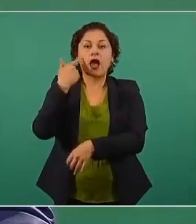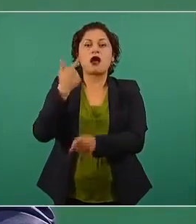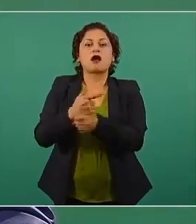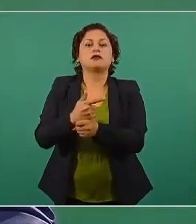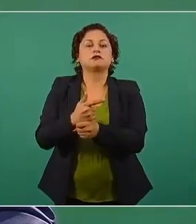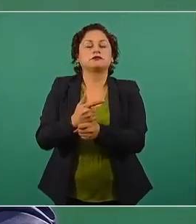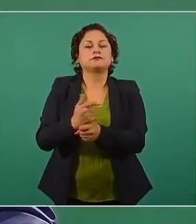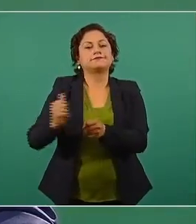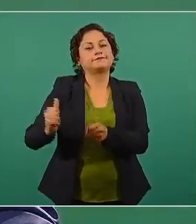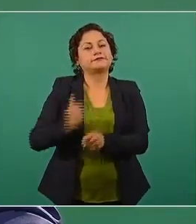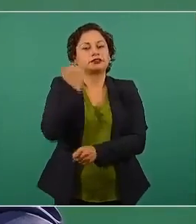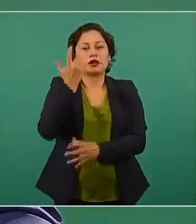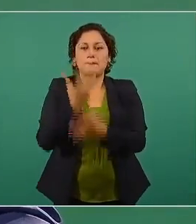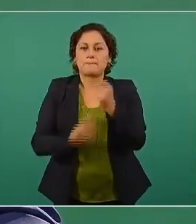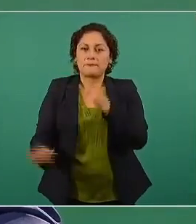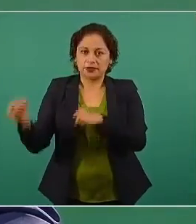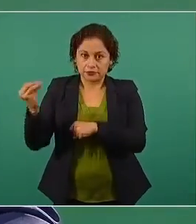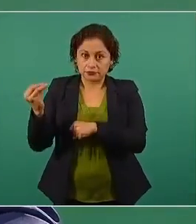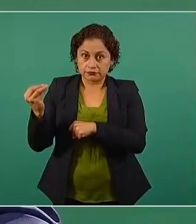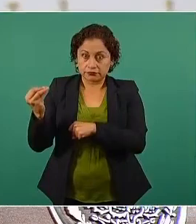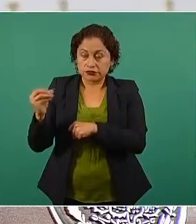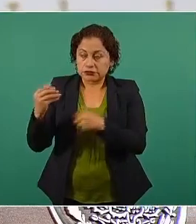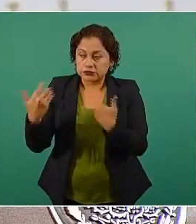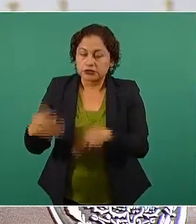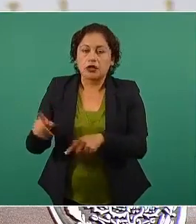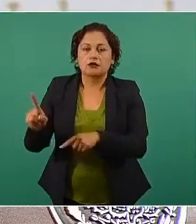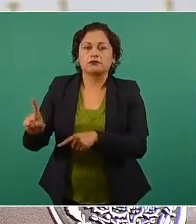escapar. Sobre esto